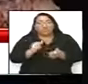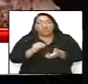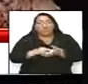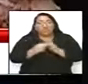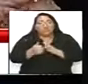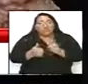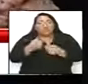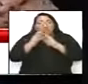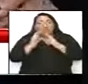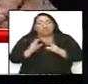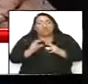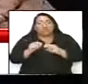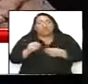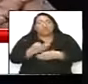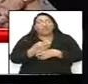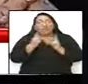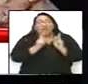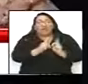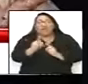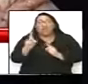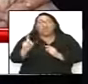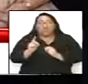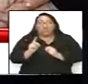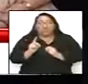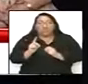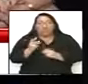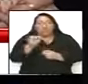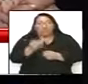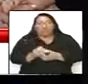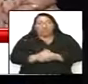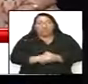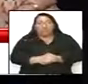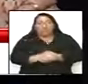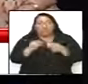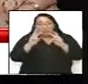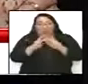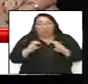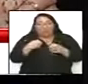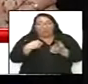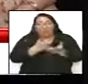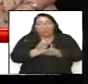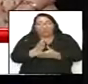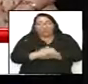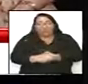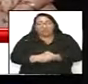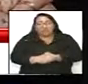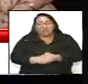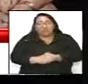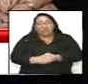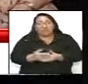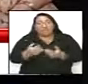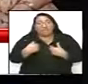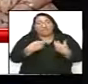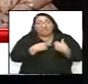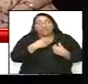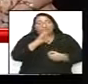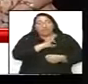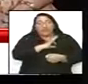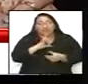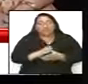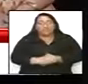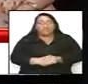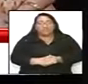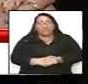se responde en forma individual. Lógicamente es una investigación que está en curso y la tiene a su cargo la Fiscalía.